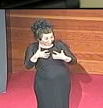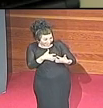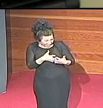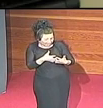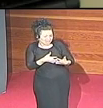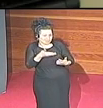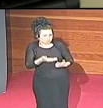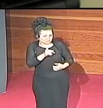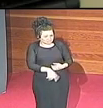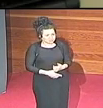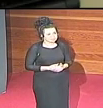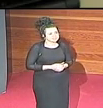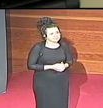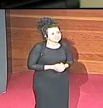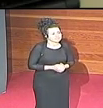En Ucrania,